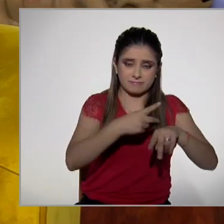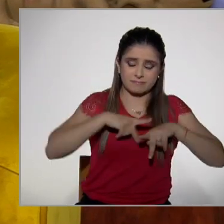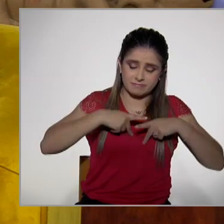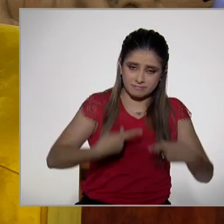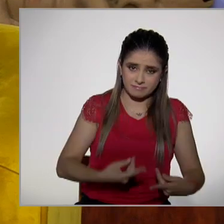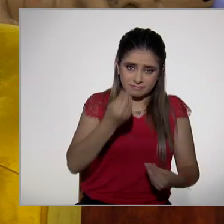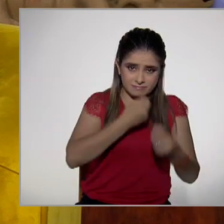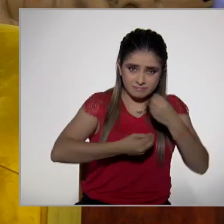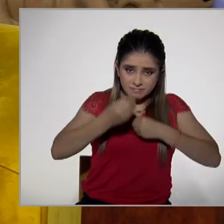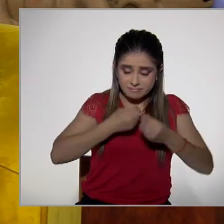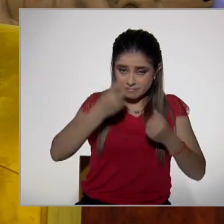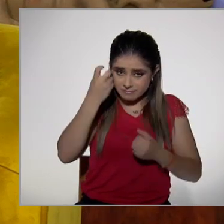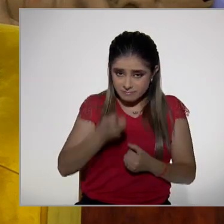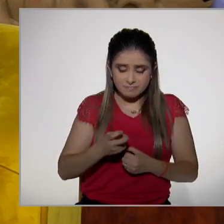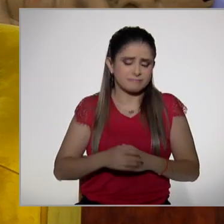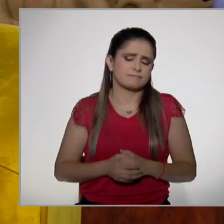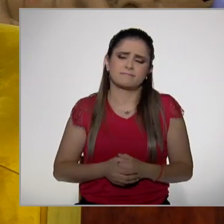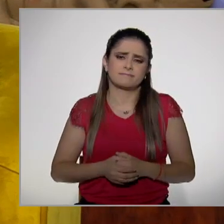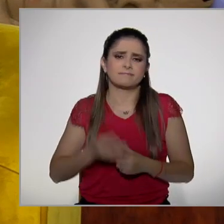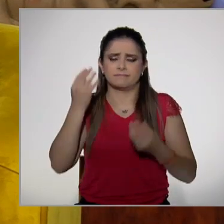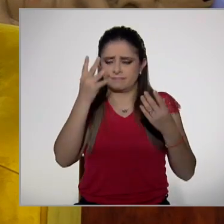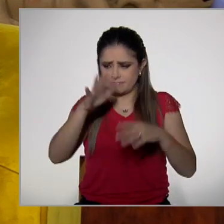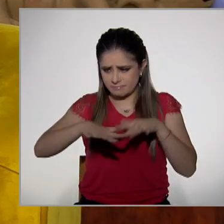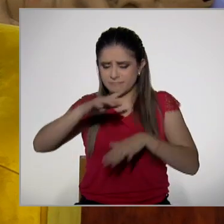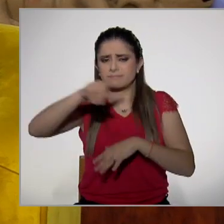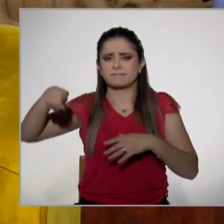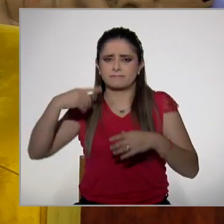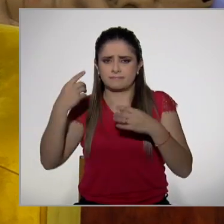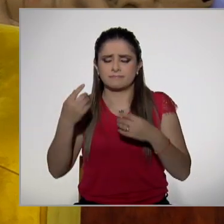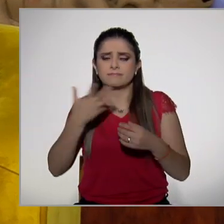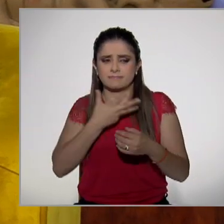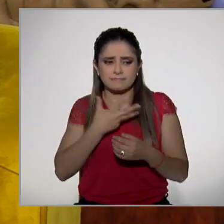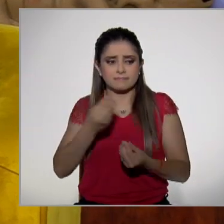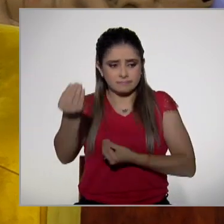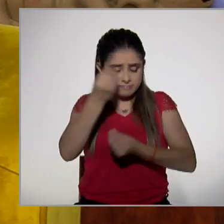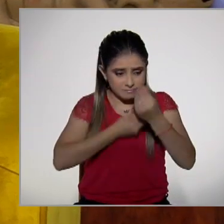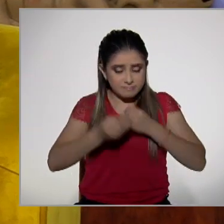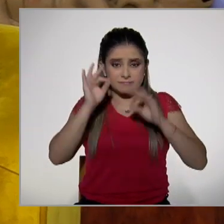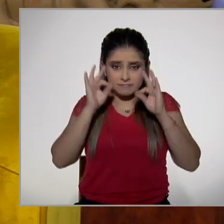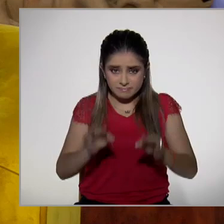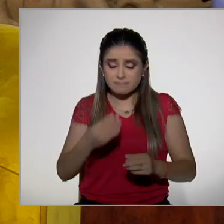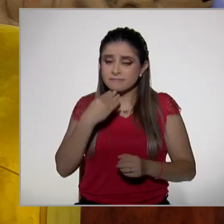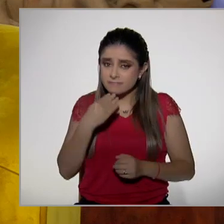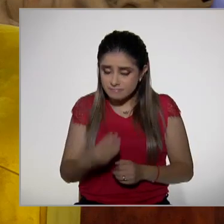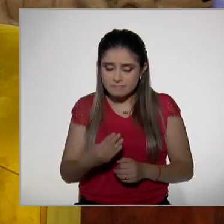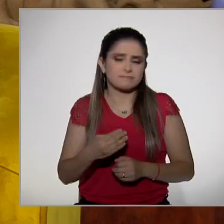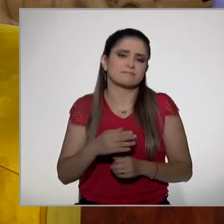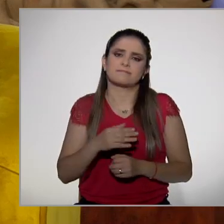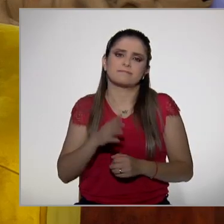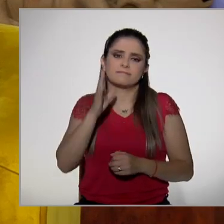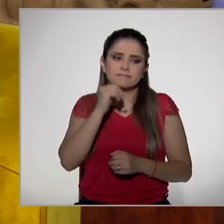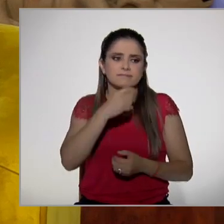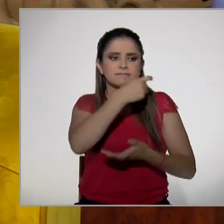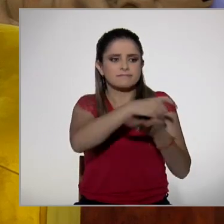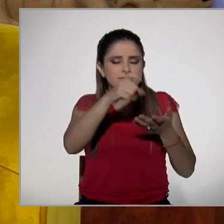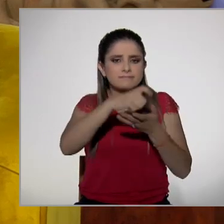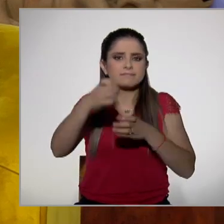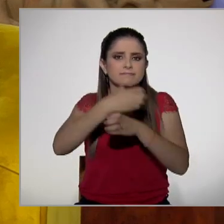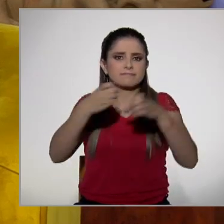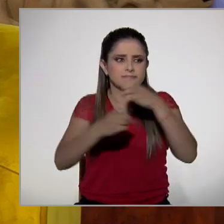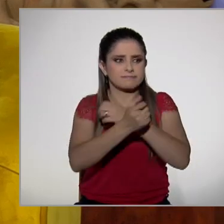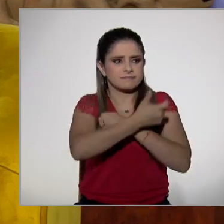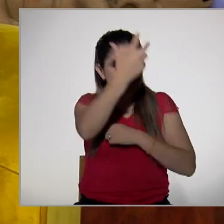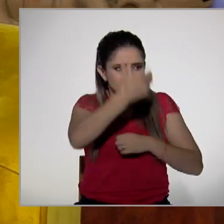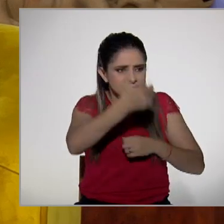algunos no tenemos muchos recursos económicos para una adecuada alimentación tema que me parece muy importante porque